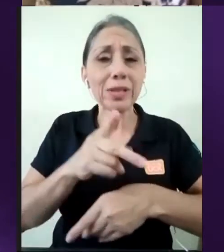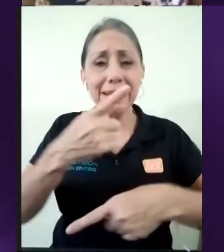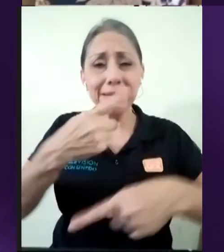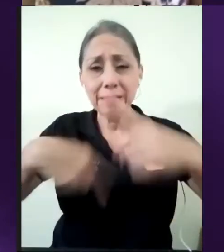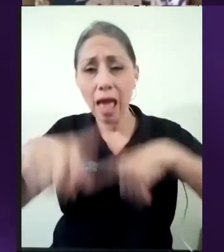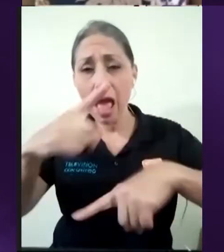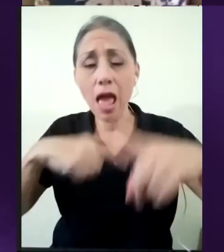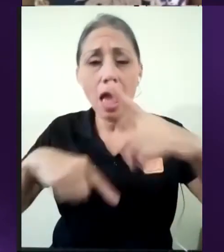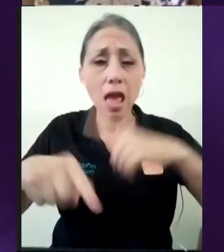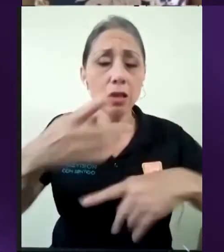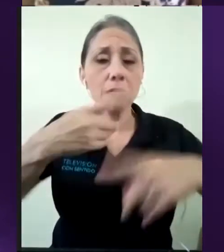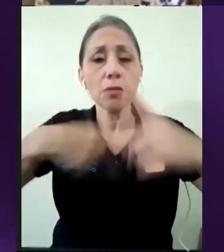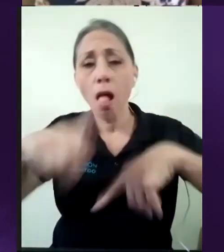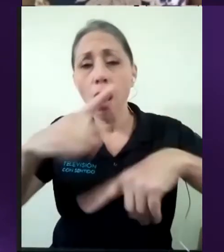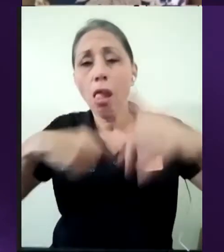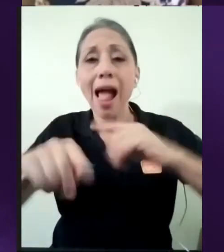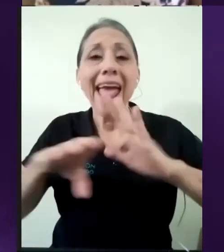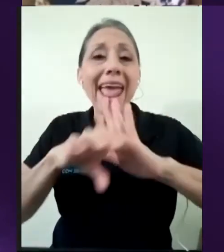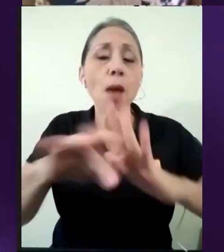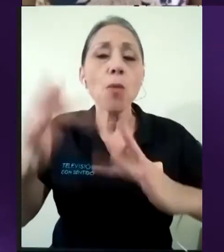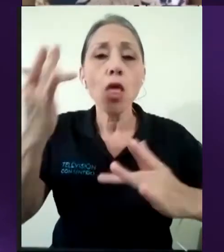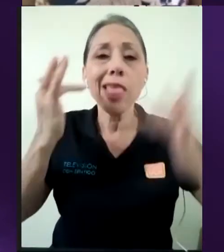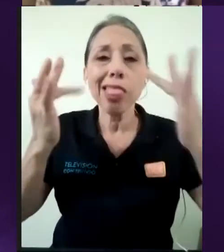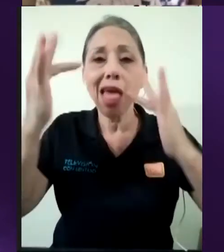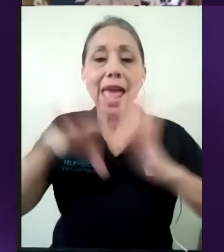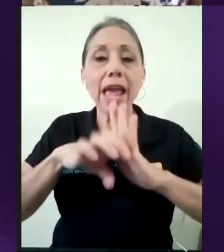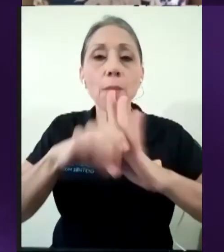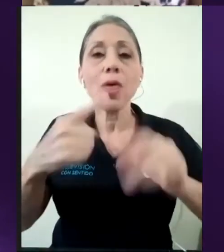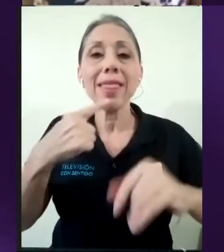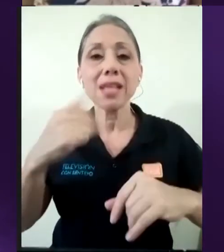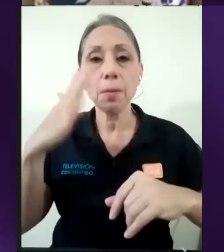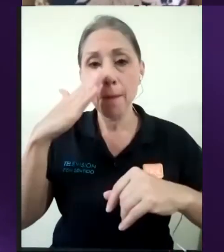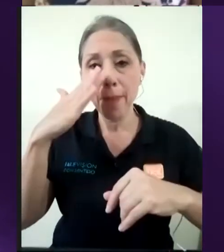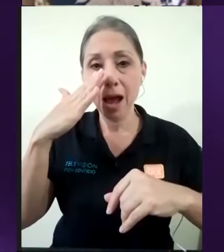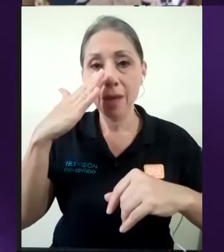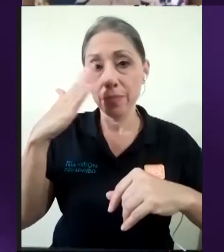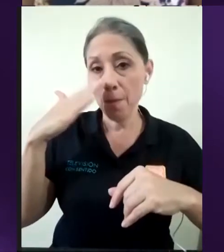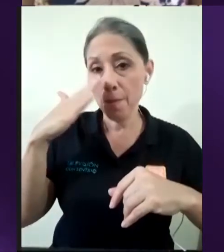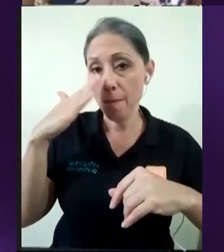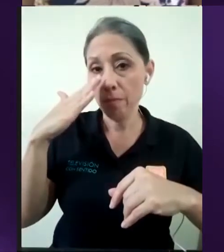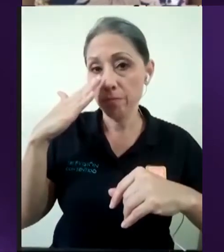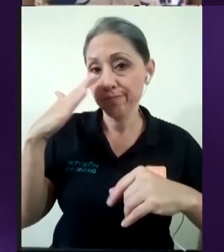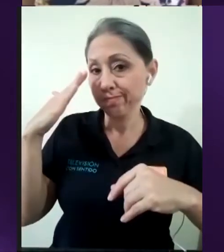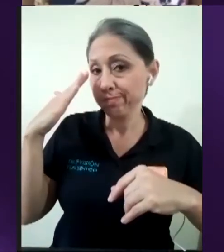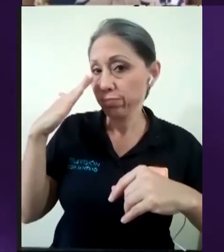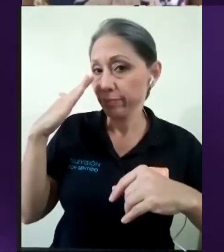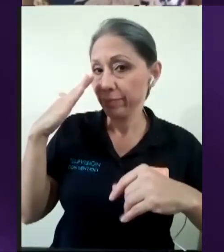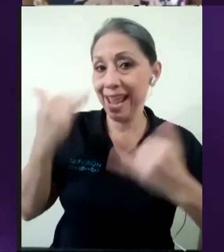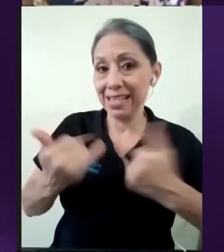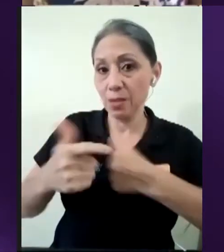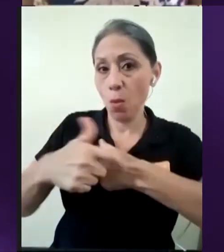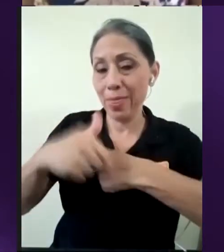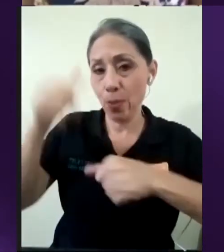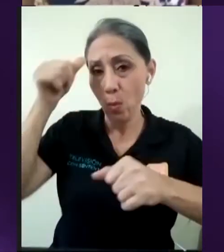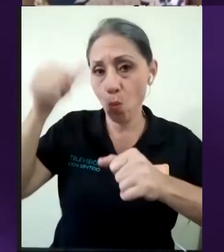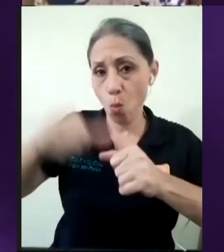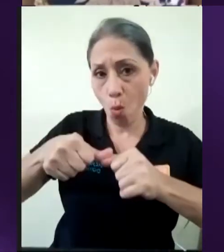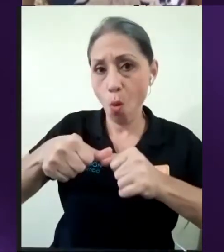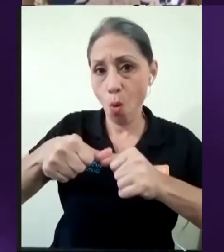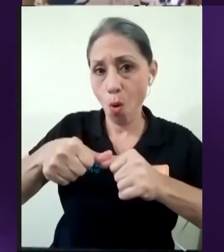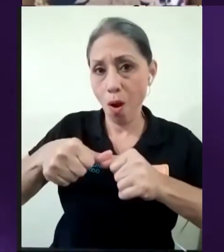tocándose la cara, por ejemplo, para decir mamá. En este momento estamos recomendando que por este